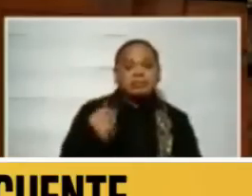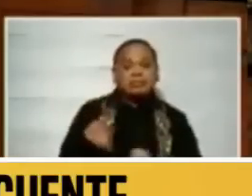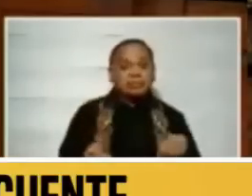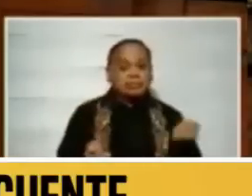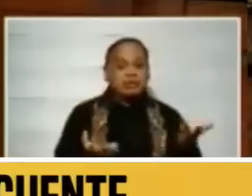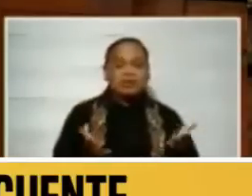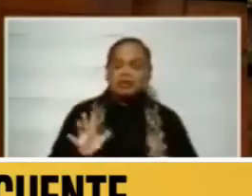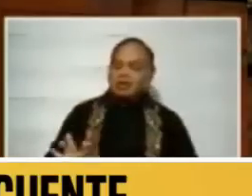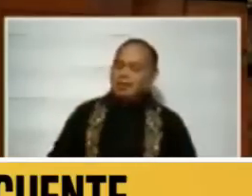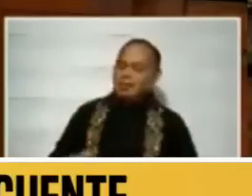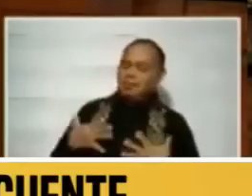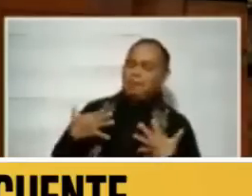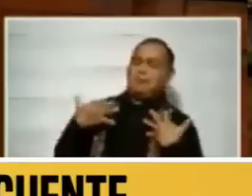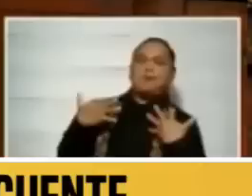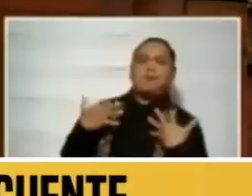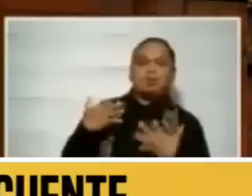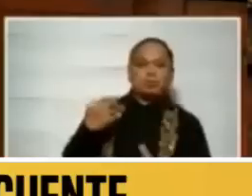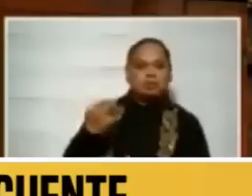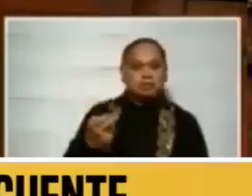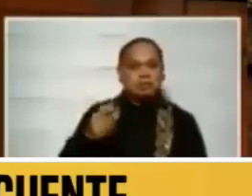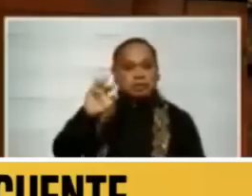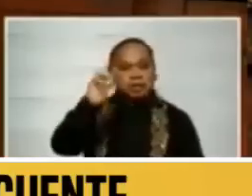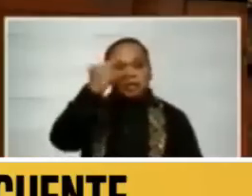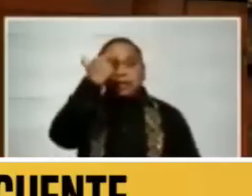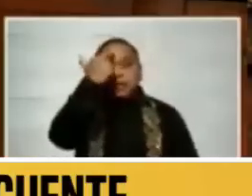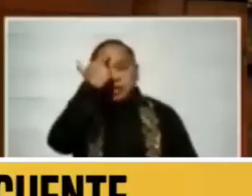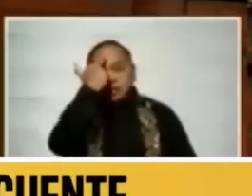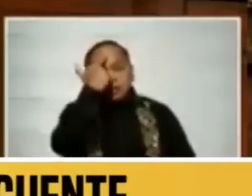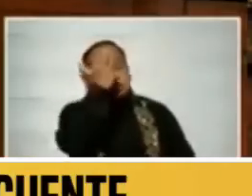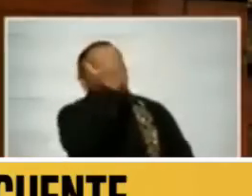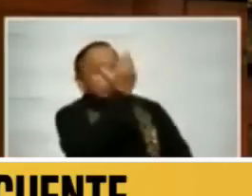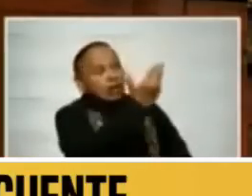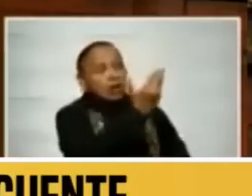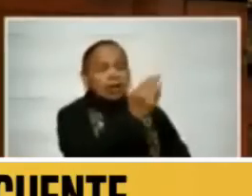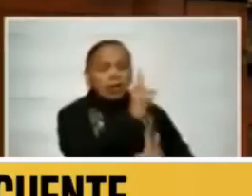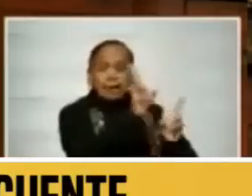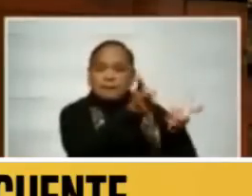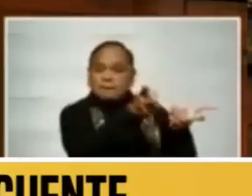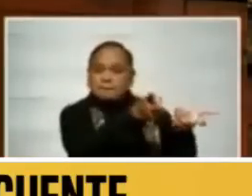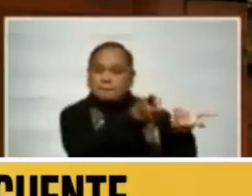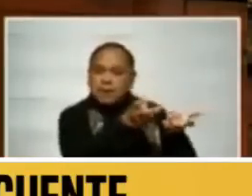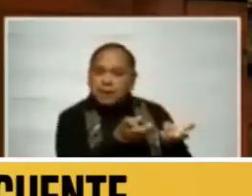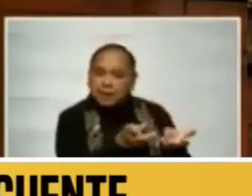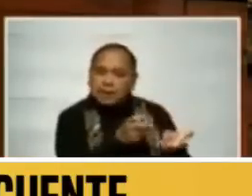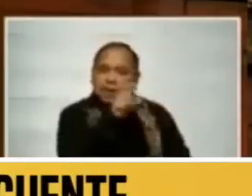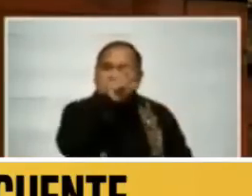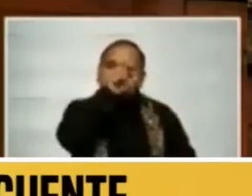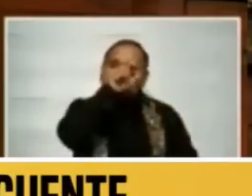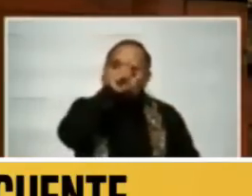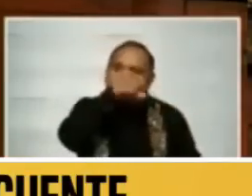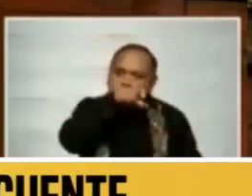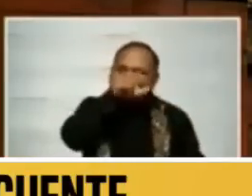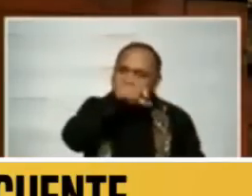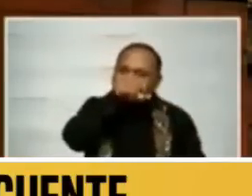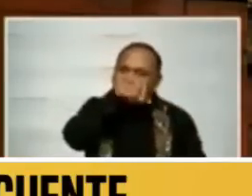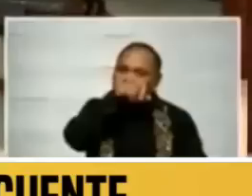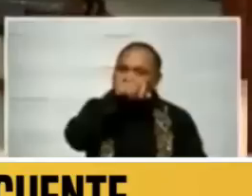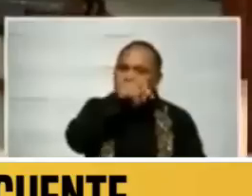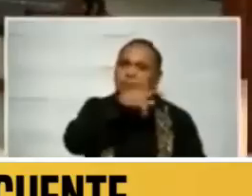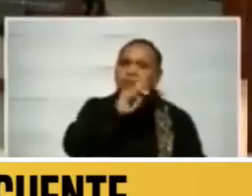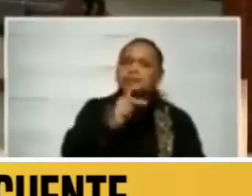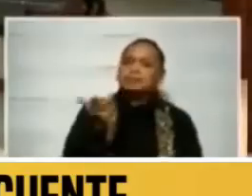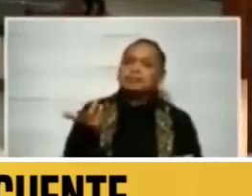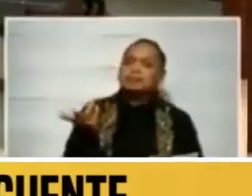del gran señor. No sé, acuerda que él robó el águila que tenía el